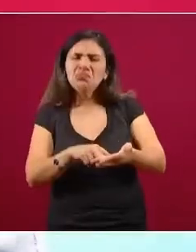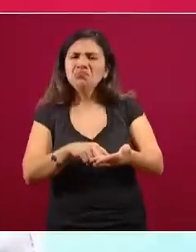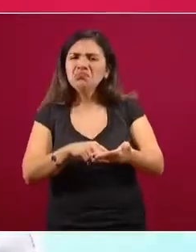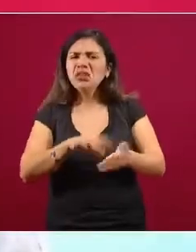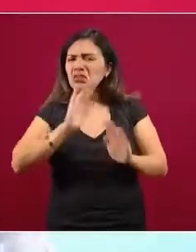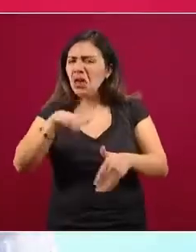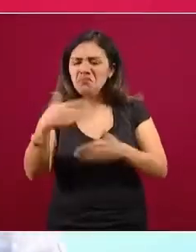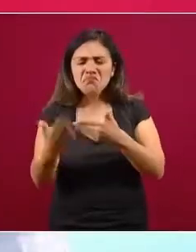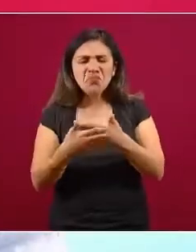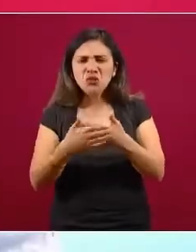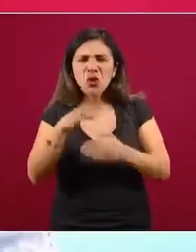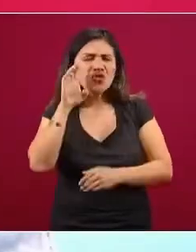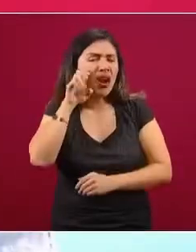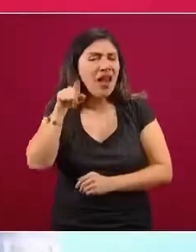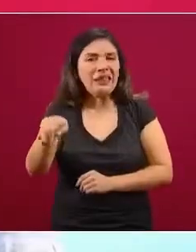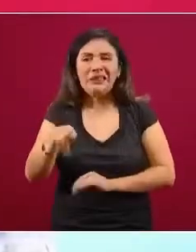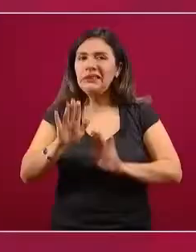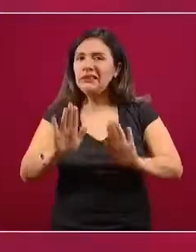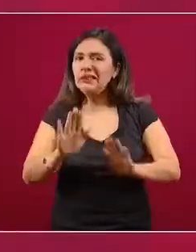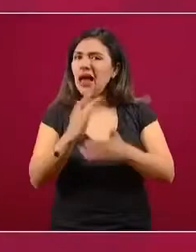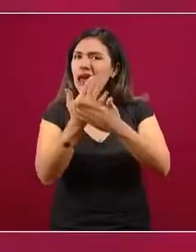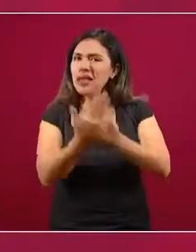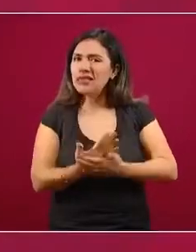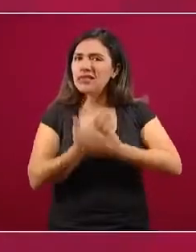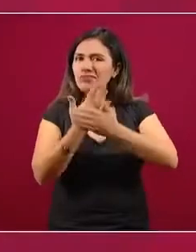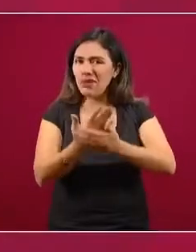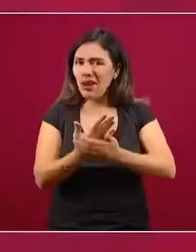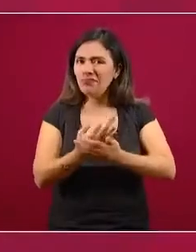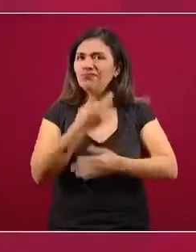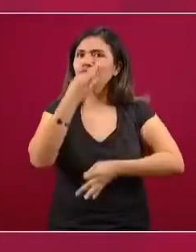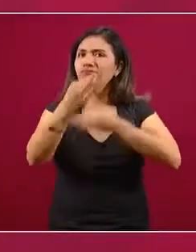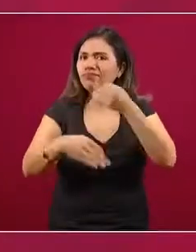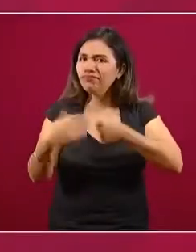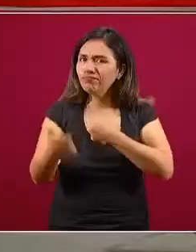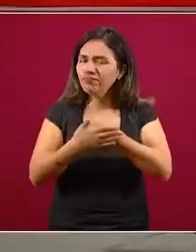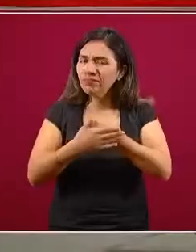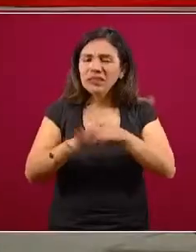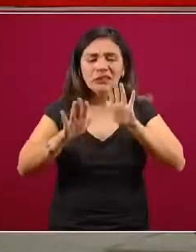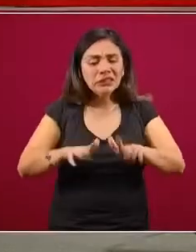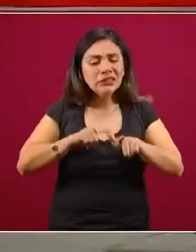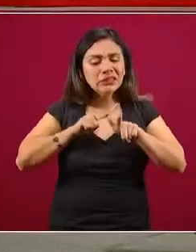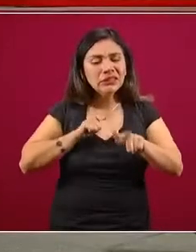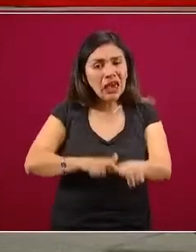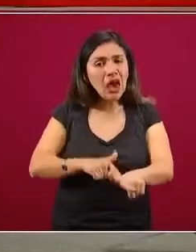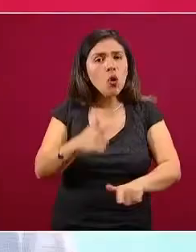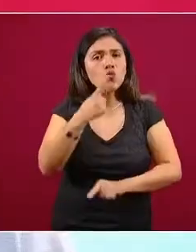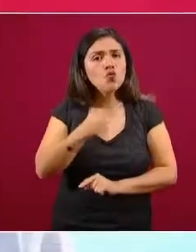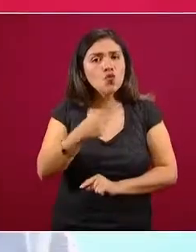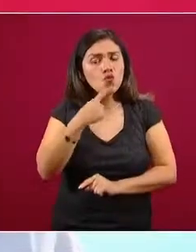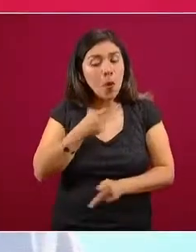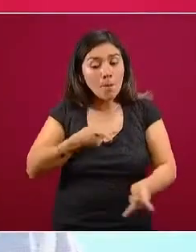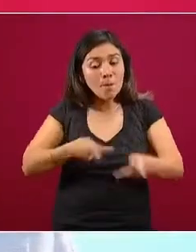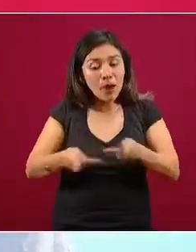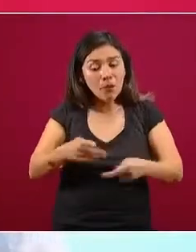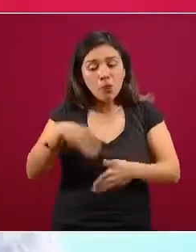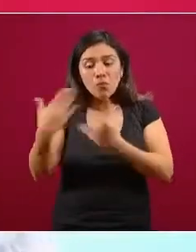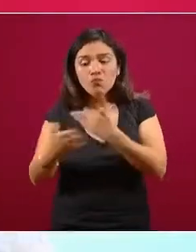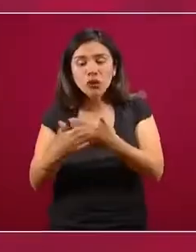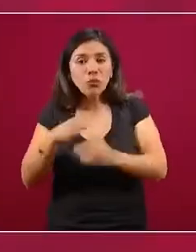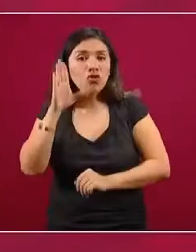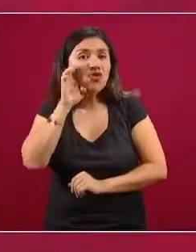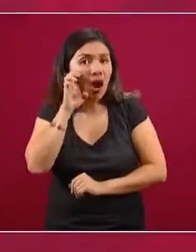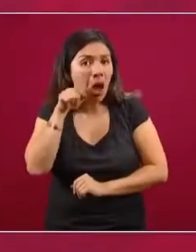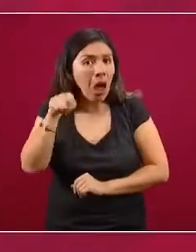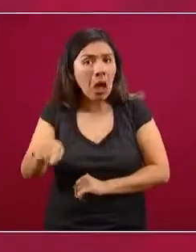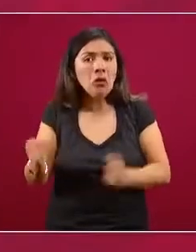ya muy próxima y ella prefirió esperar, advertir, nos quedamos en rojo y preparémonos para el naranja. Así